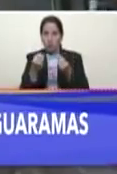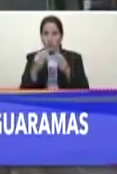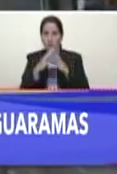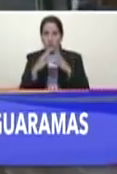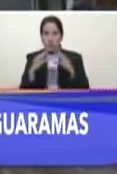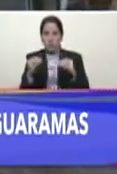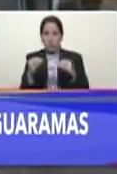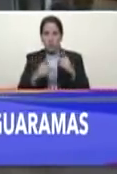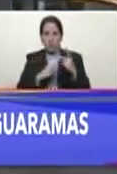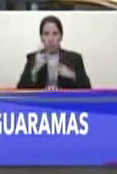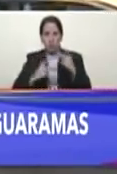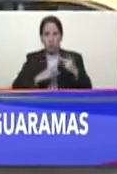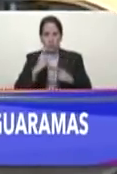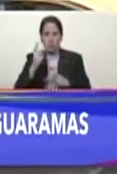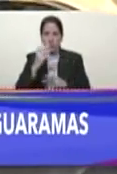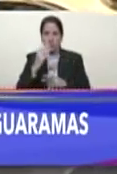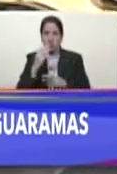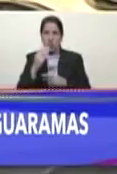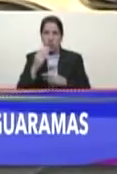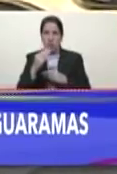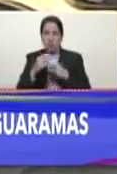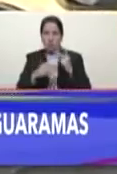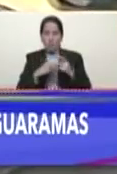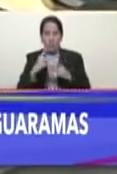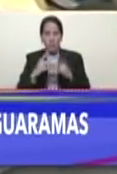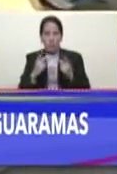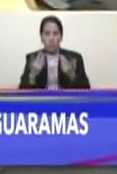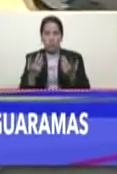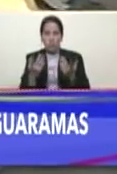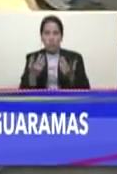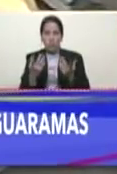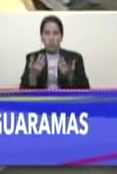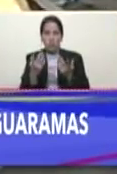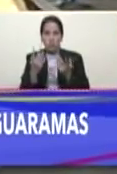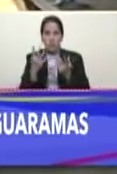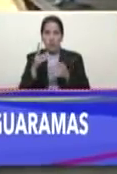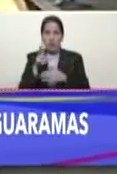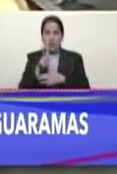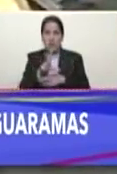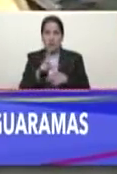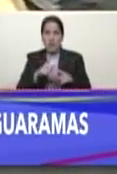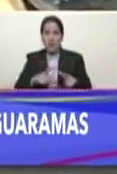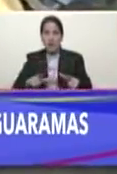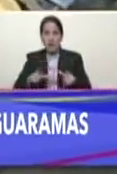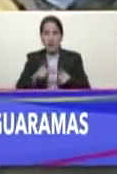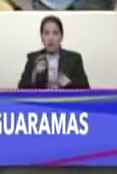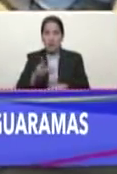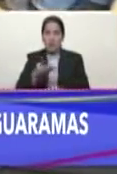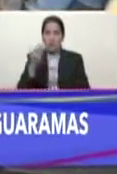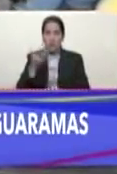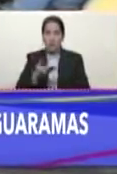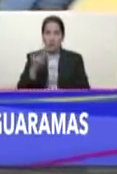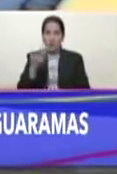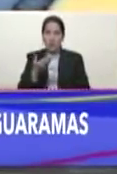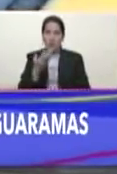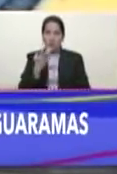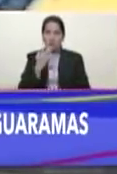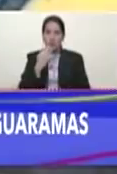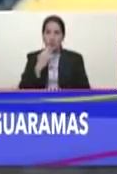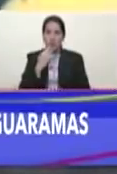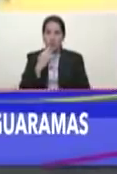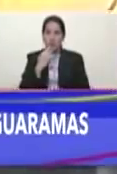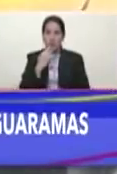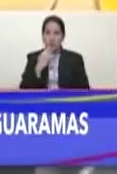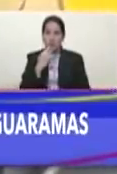el proceso productivo. Asimismo, decirle 3 áreas importantes. Nosotros con la puesta en producción